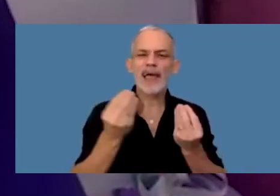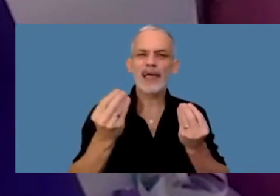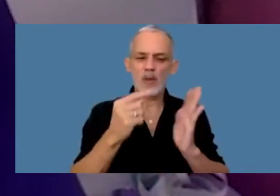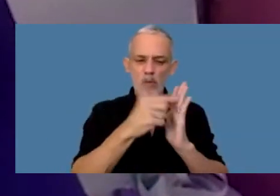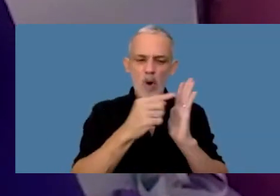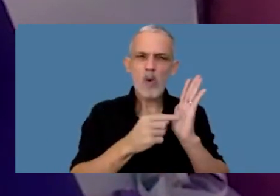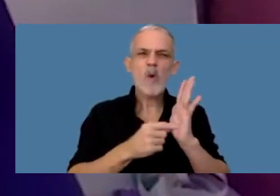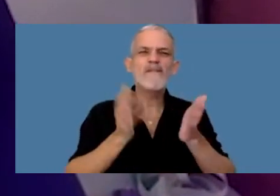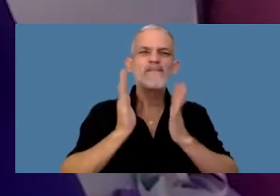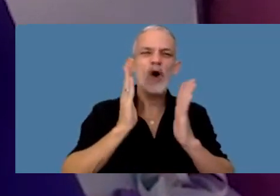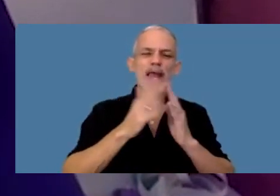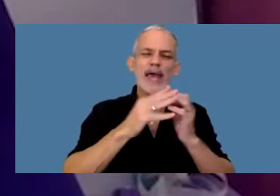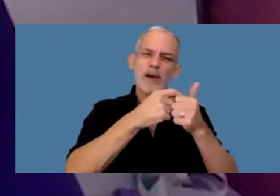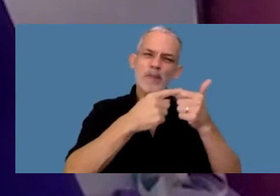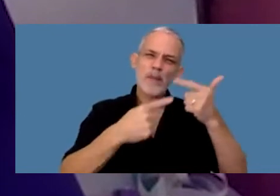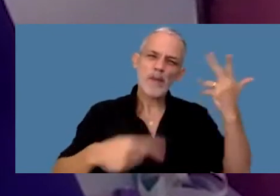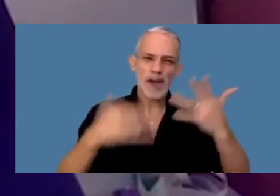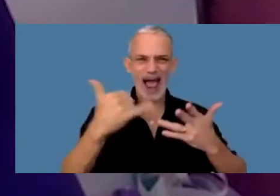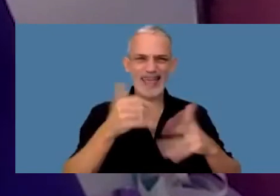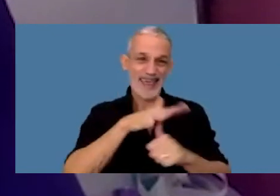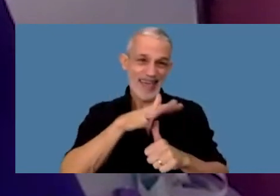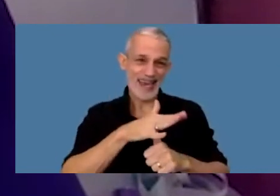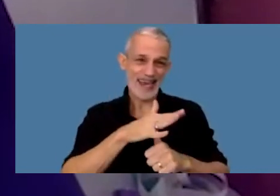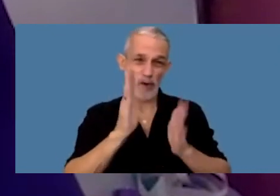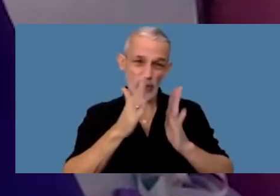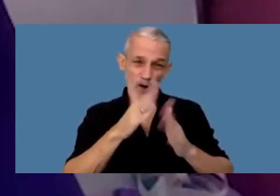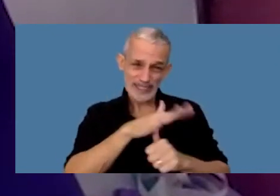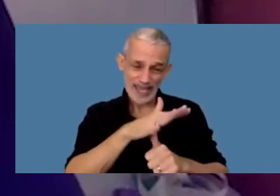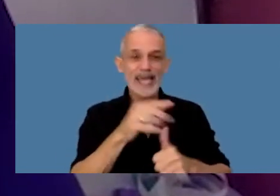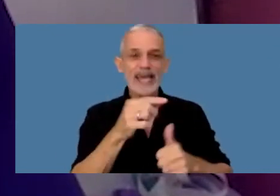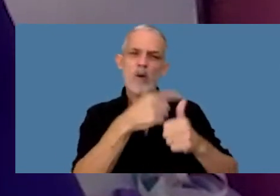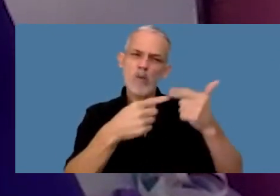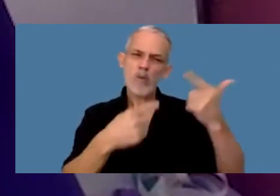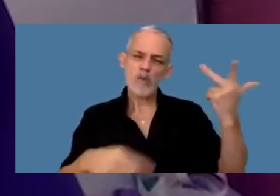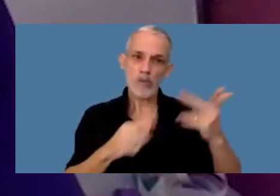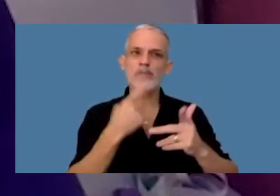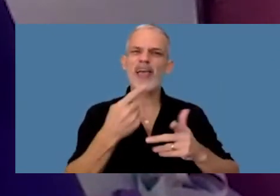En cuanto a lo que es violencia obstétrica,